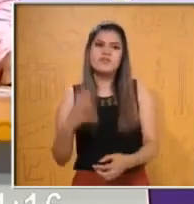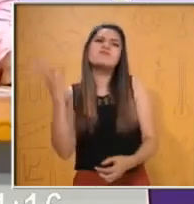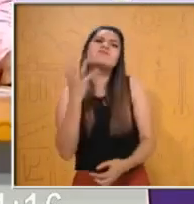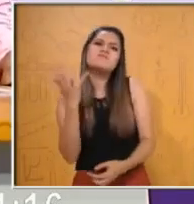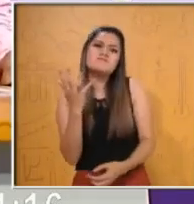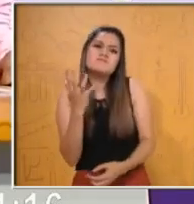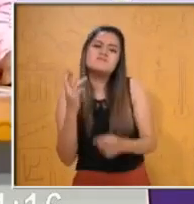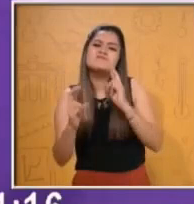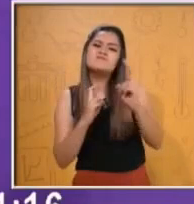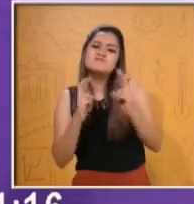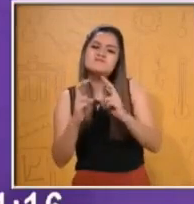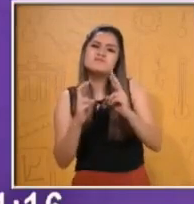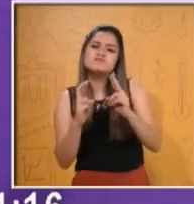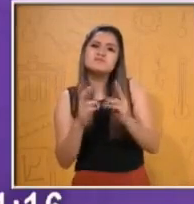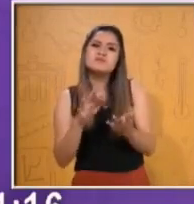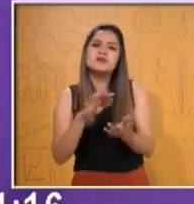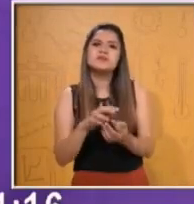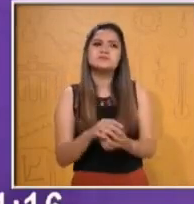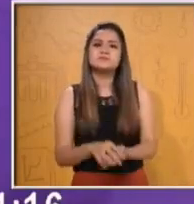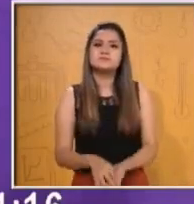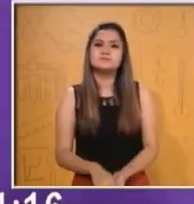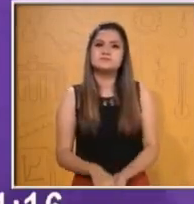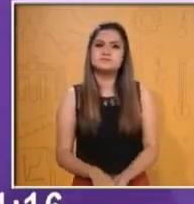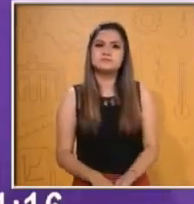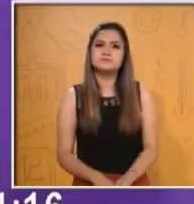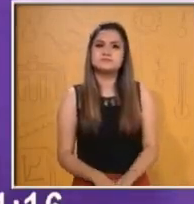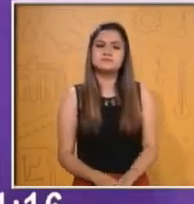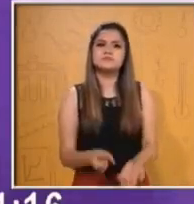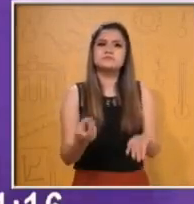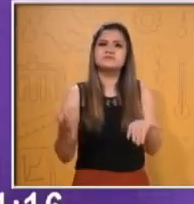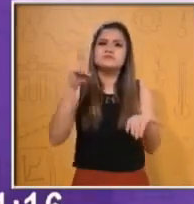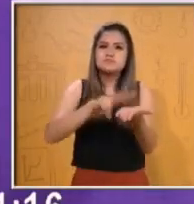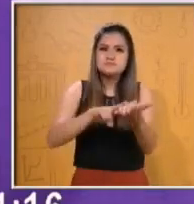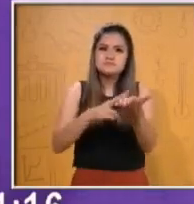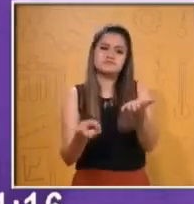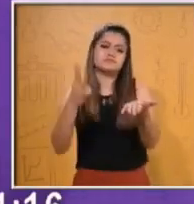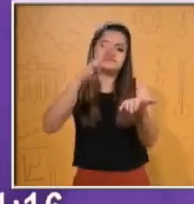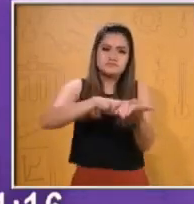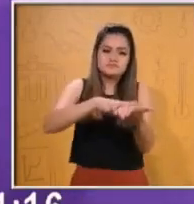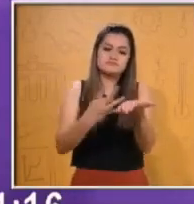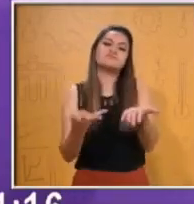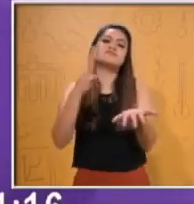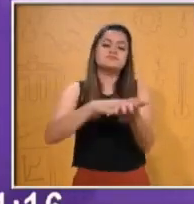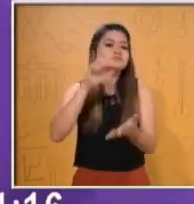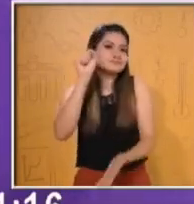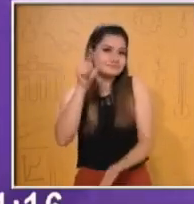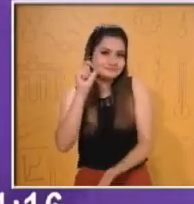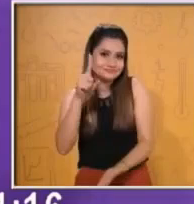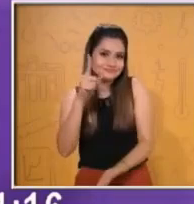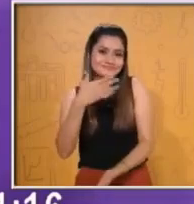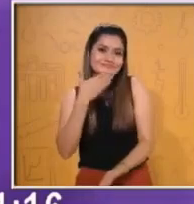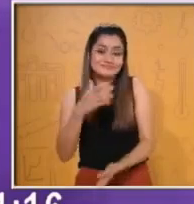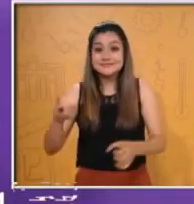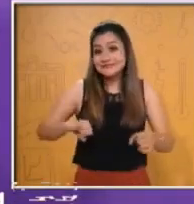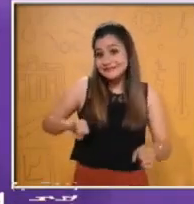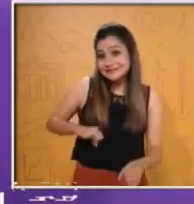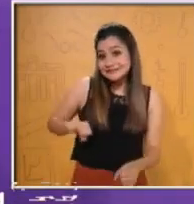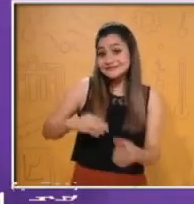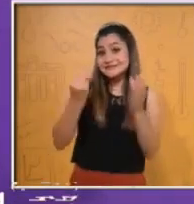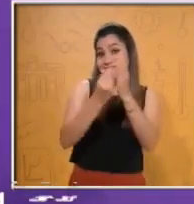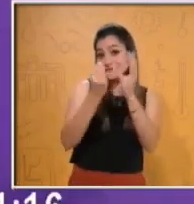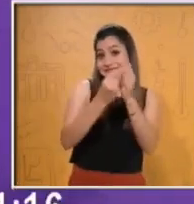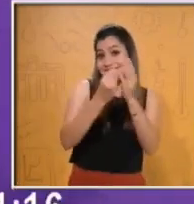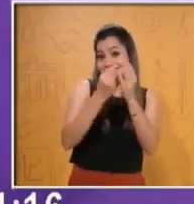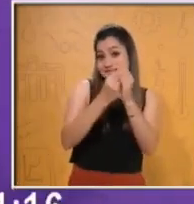Bueno, pues vas a duplicarlas, triplicarlas y... ¿qué más? Cuadruplicarlas. Cuadruplicarlas también. Bueno, es muy interesante esta clase, por lo